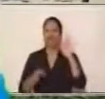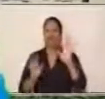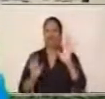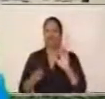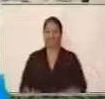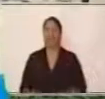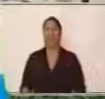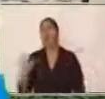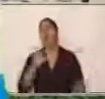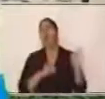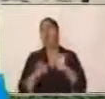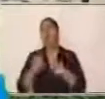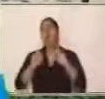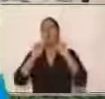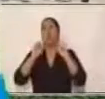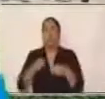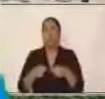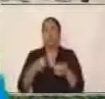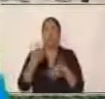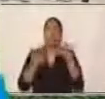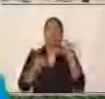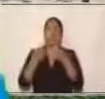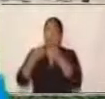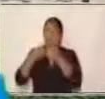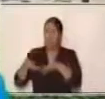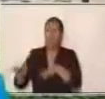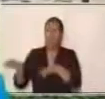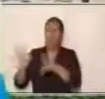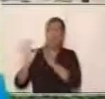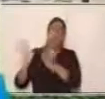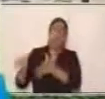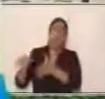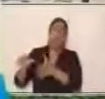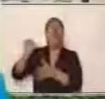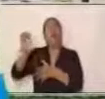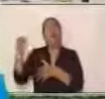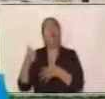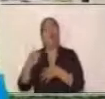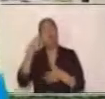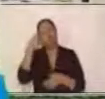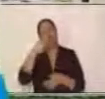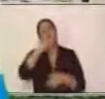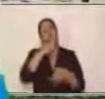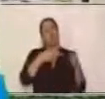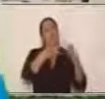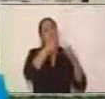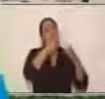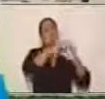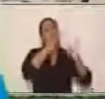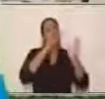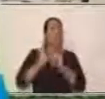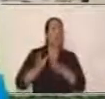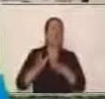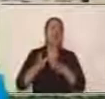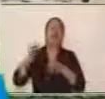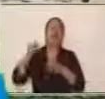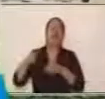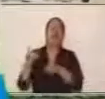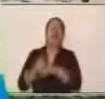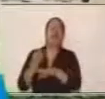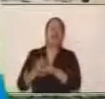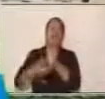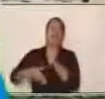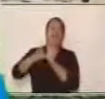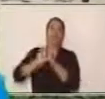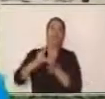también restos de papel que les hayan sobrado de otros trabajos que realizaron con anterioridad. Vamos a utilizar